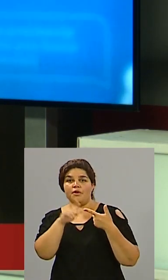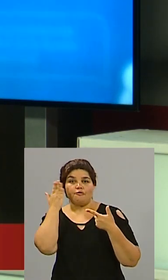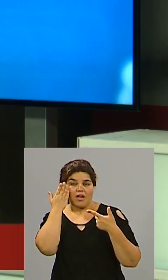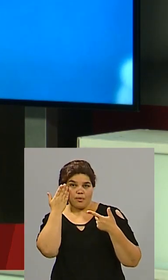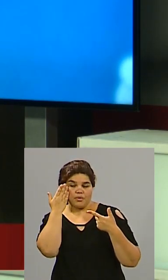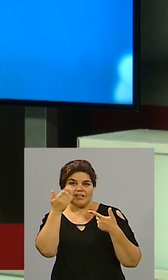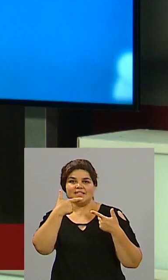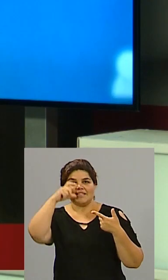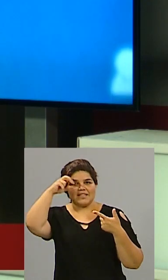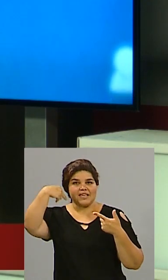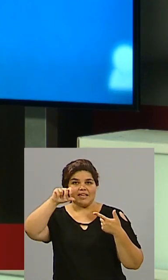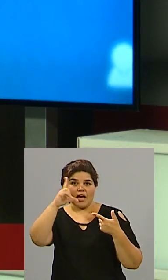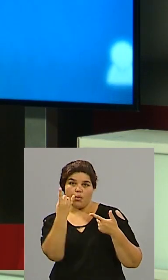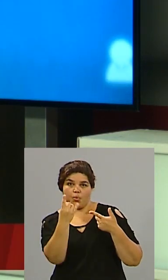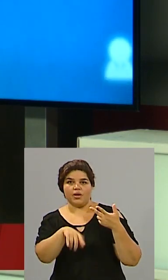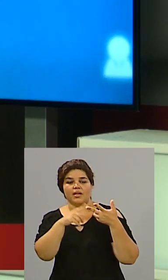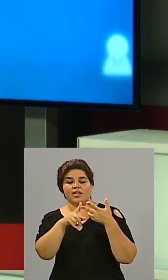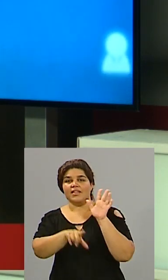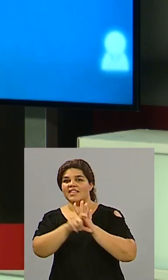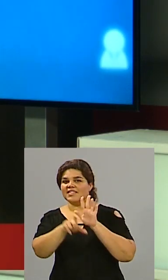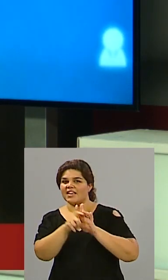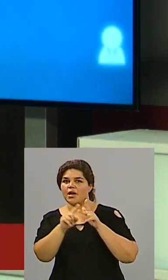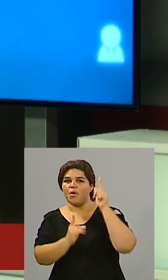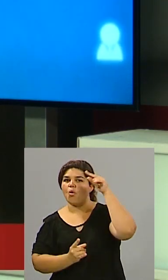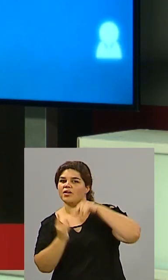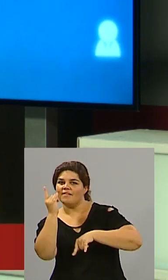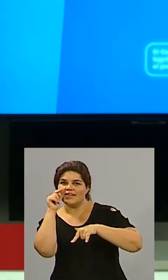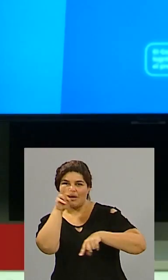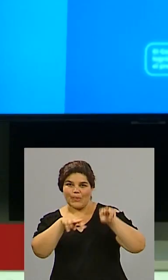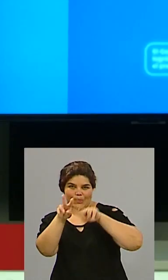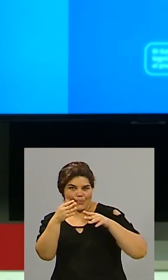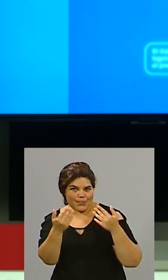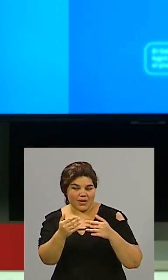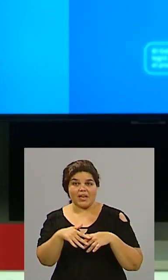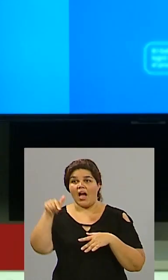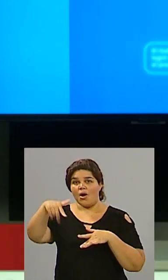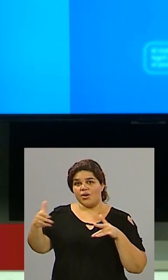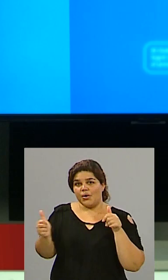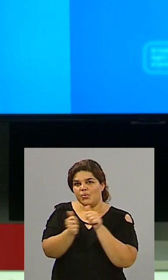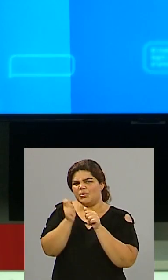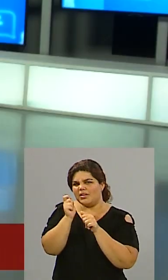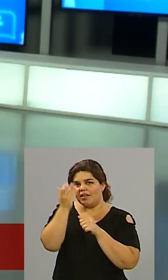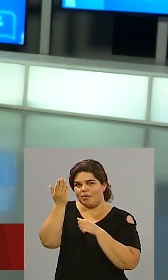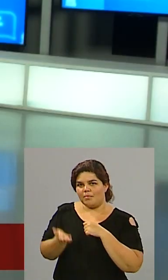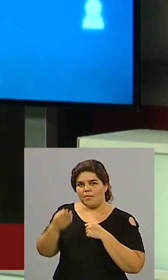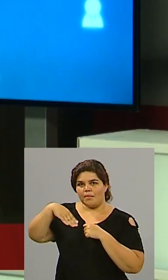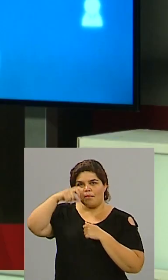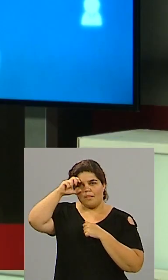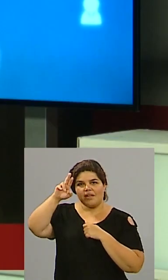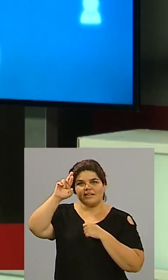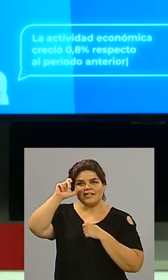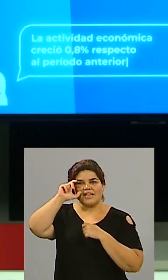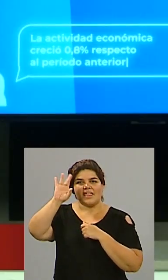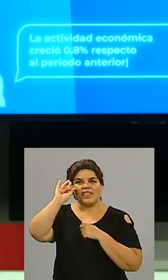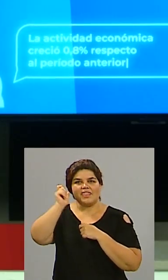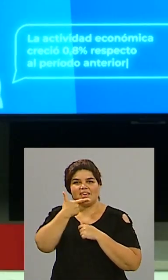en Instagram, Unidiversidad. Estamos con Mercedes Ruz, que es ministra de Seguridad y Justicia de la provincia de Mendoza, además docente, lo vamos